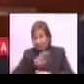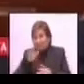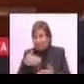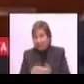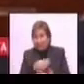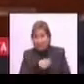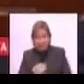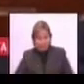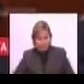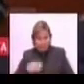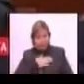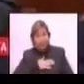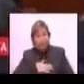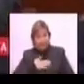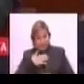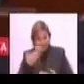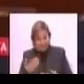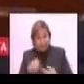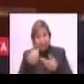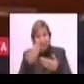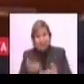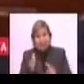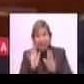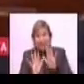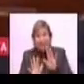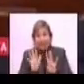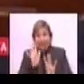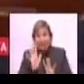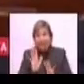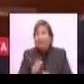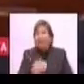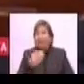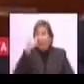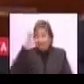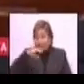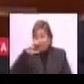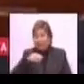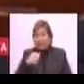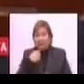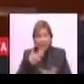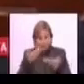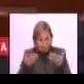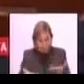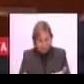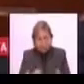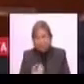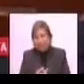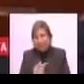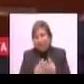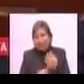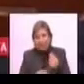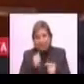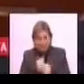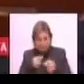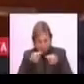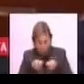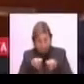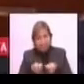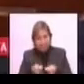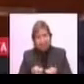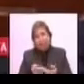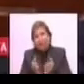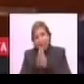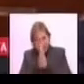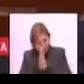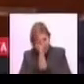gabinete, que goza de la confianza que le hemos dado el 19 de agosto del año pasado, para poder ejercer el cargo que tienen. Porque es obligatorio pedir